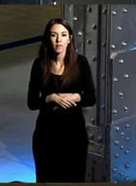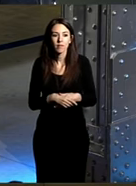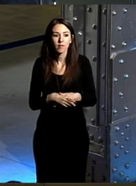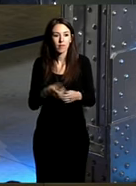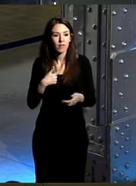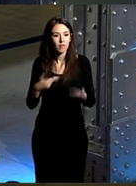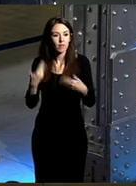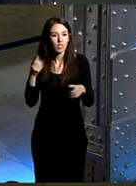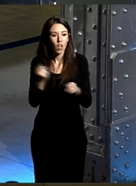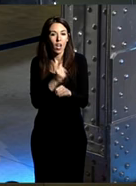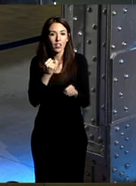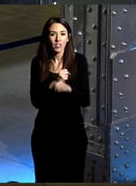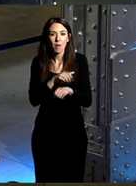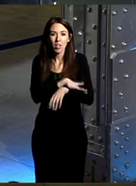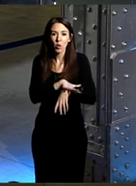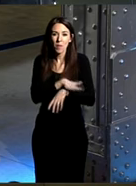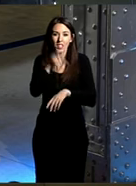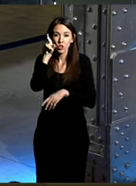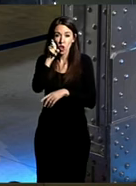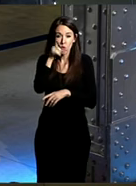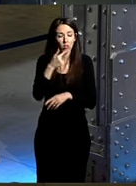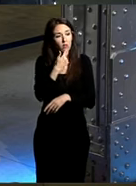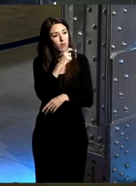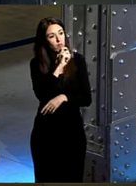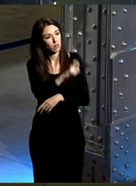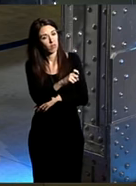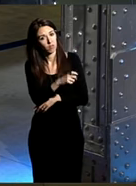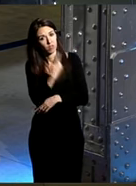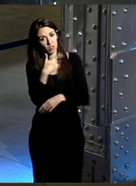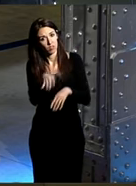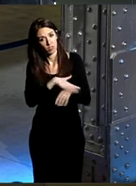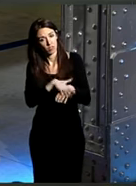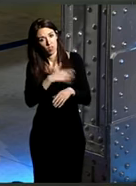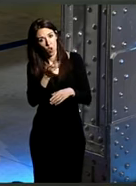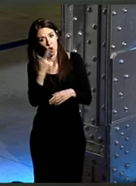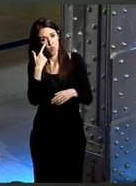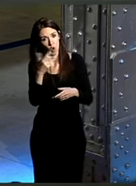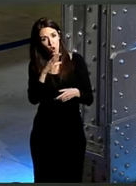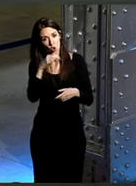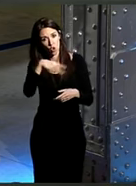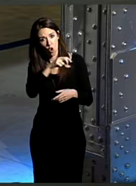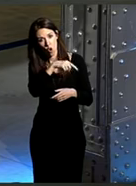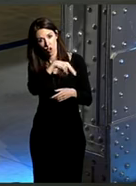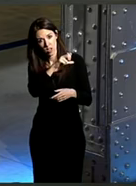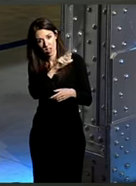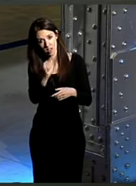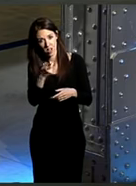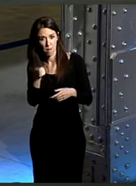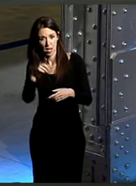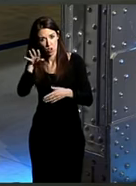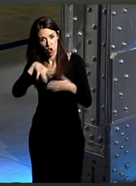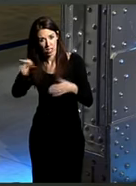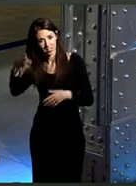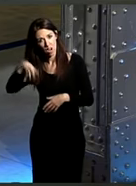Entonces, cuando yo estaba trabajando con el ministro de Educación, fui y le dije, mira, inspirado un poco en Alfons Cornella, ¿no?, que había hecho un proyecto parecido acá en